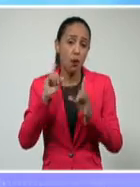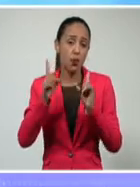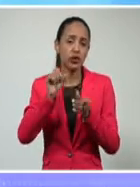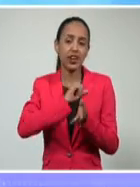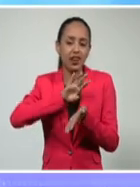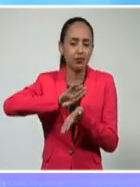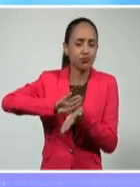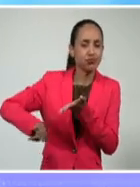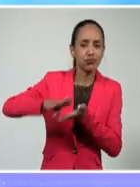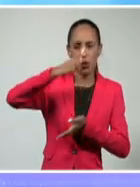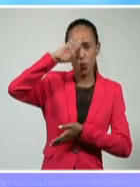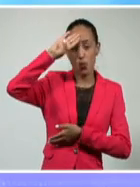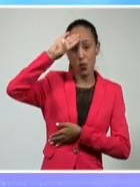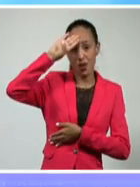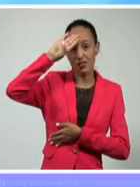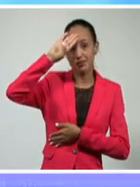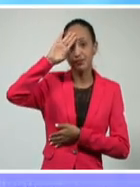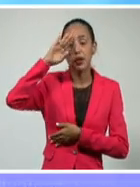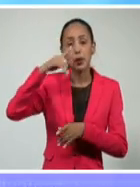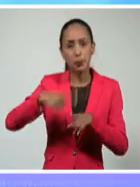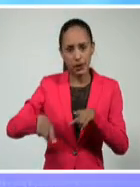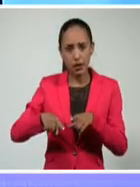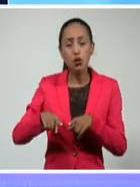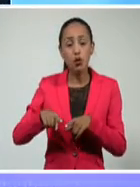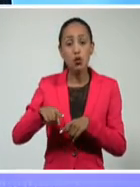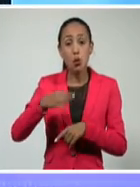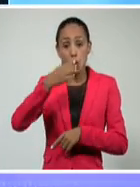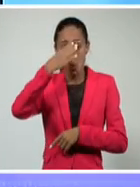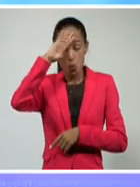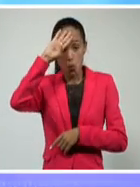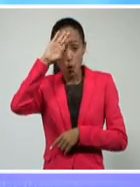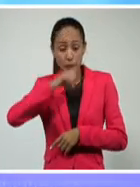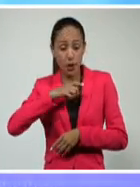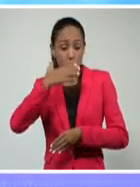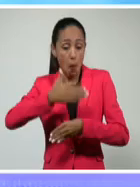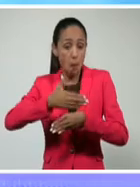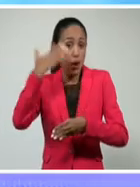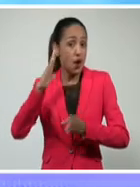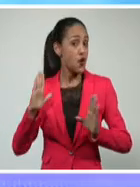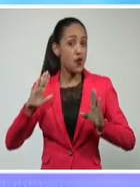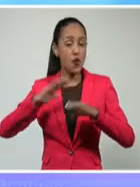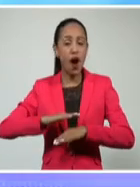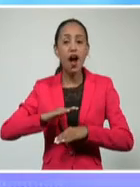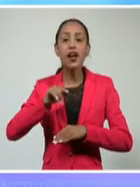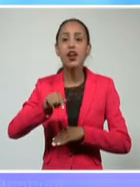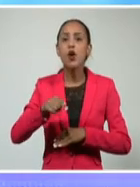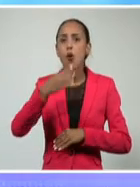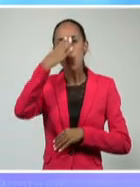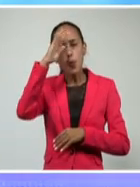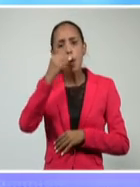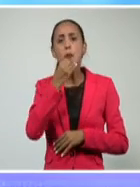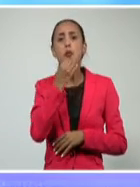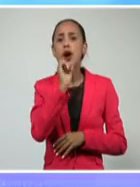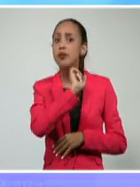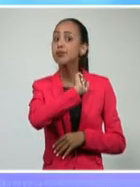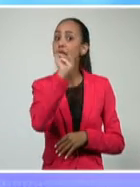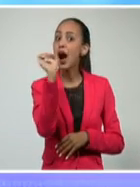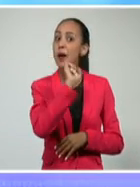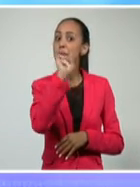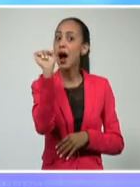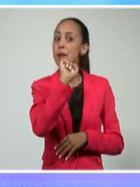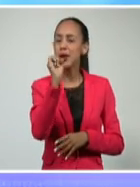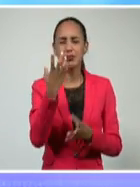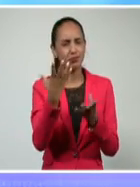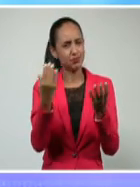siquiera cuánto Cuba podría ser si el bloqueo de Estados Unidos no fuera un bache. ¿Y qué digo bache? Un cráter en el camino que nosotros